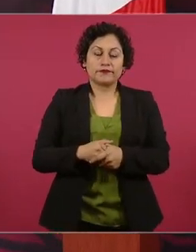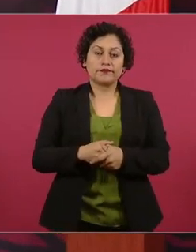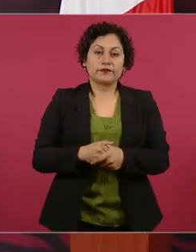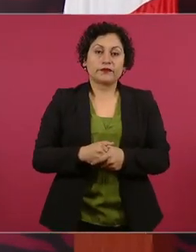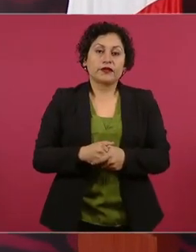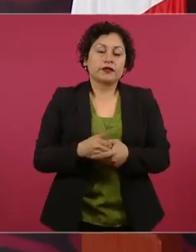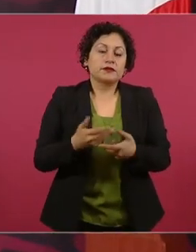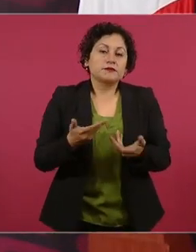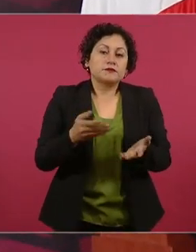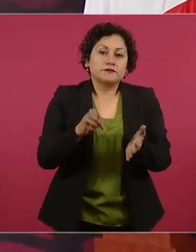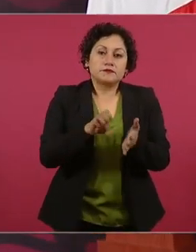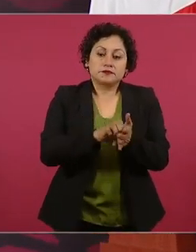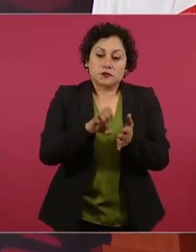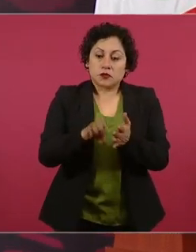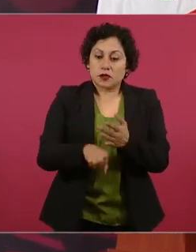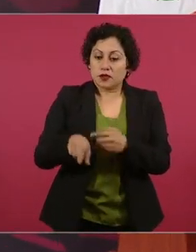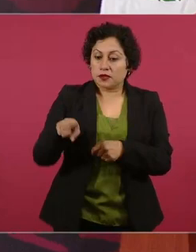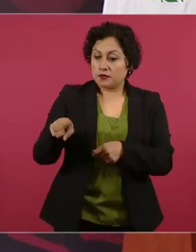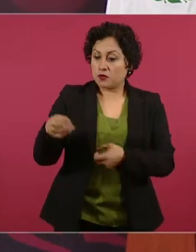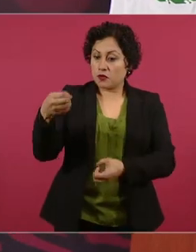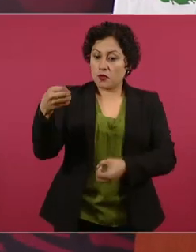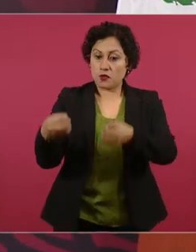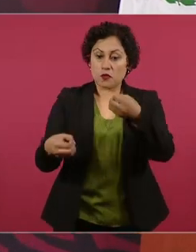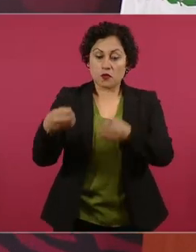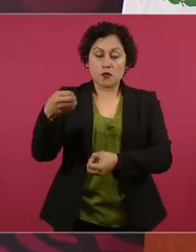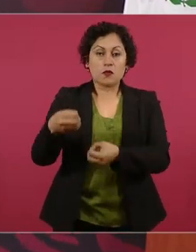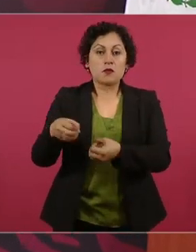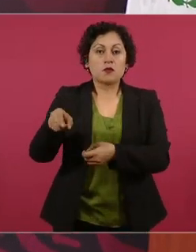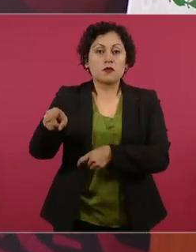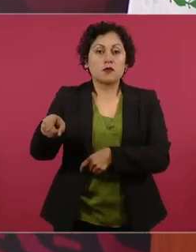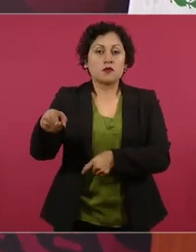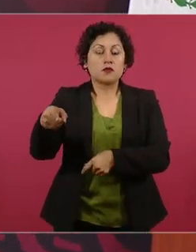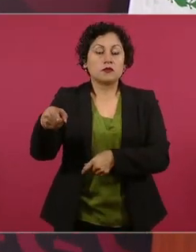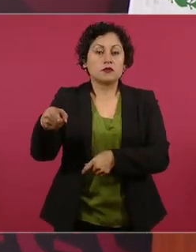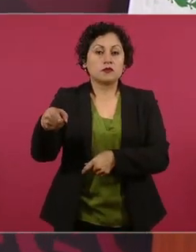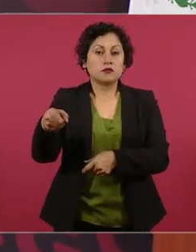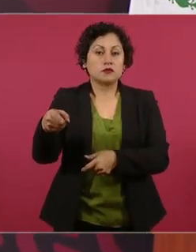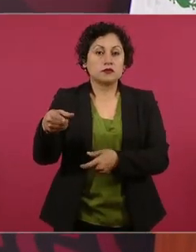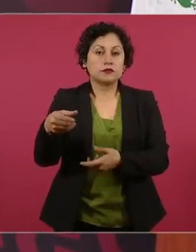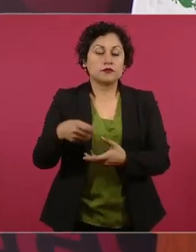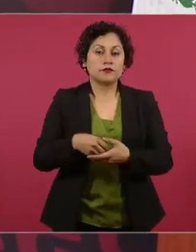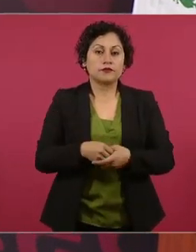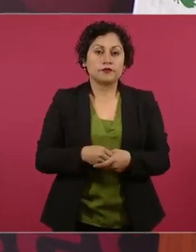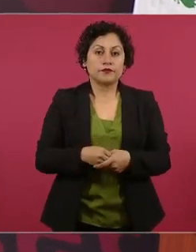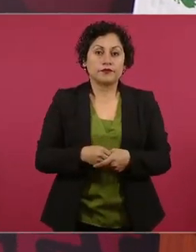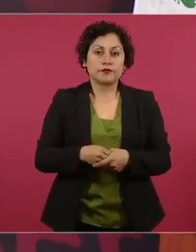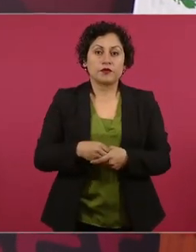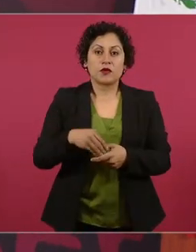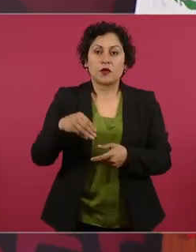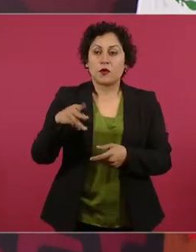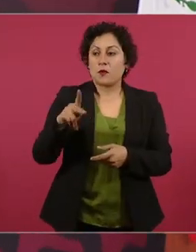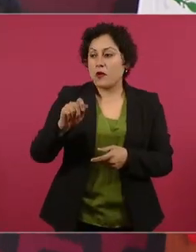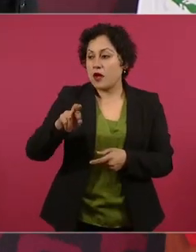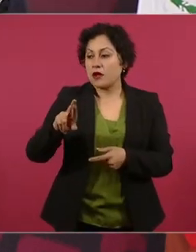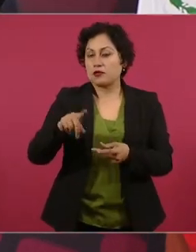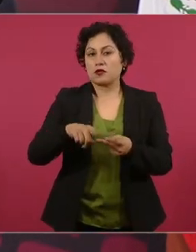magistrado Pardo o Pérez Dayán o